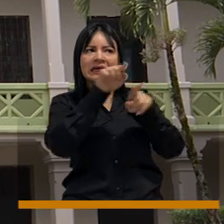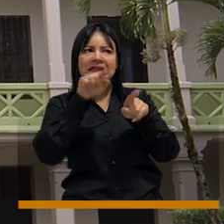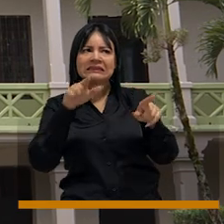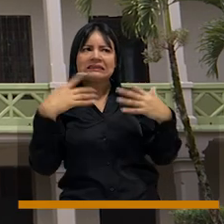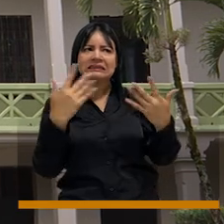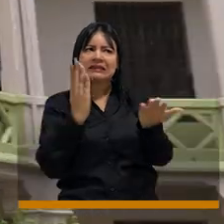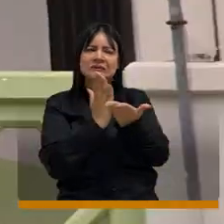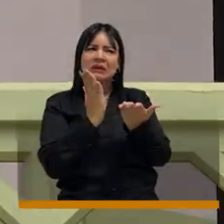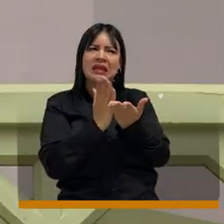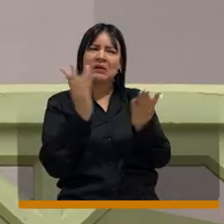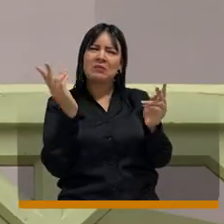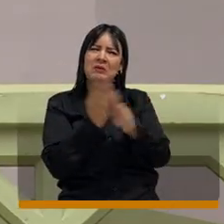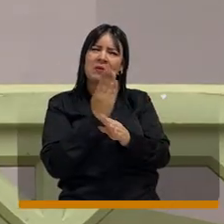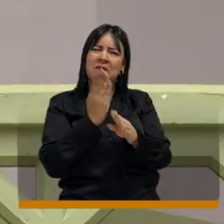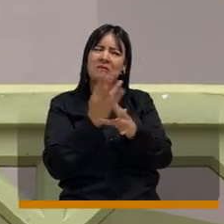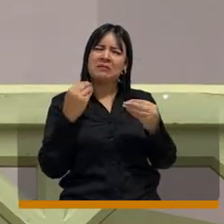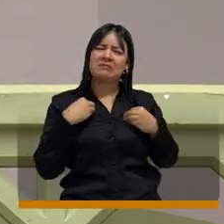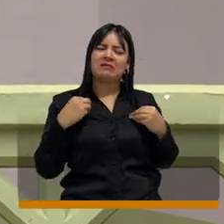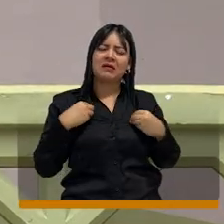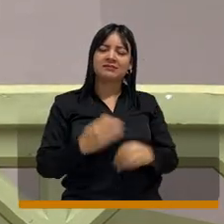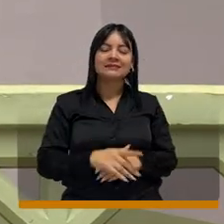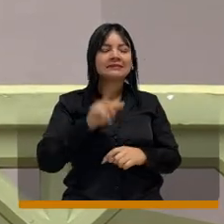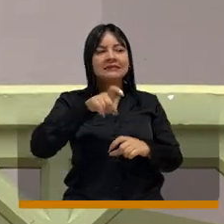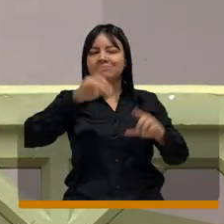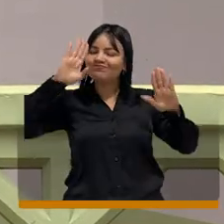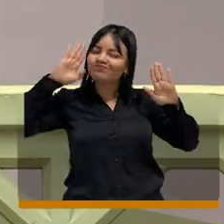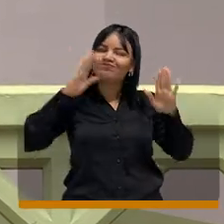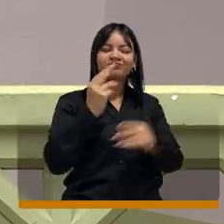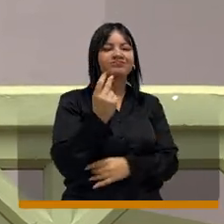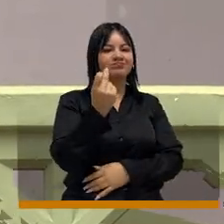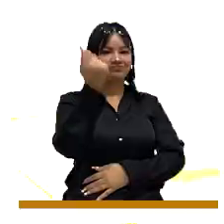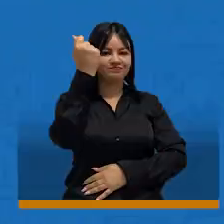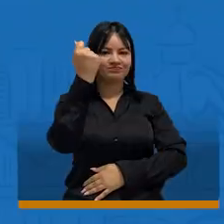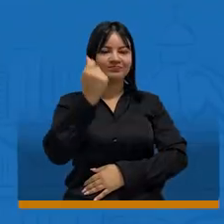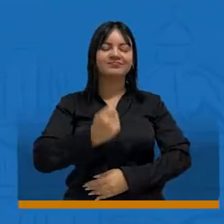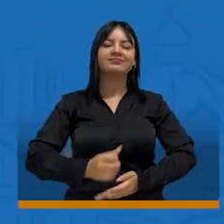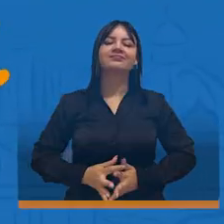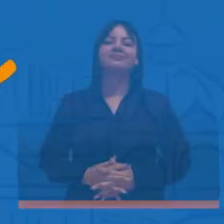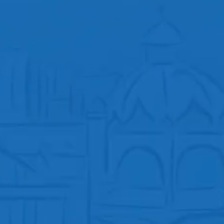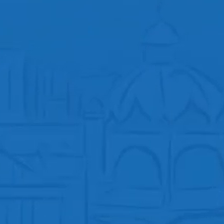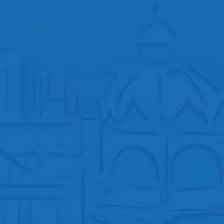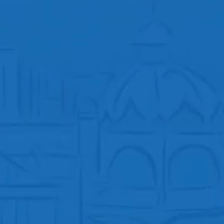convivencia escolar por eso requiere una atención inmediata